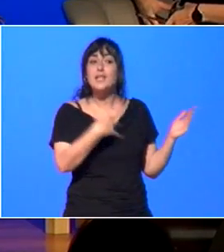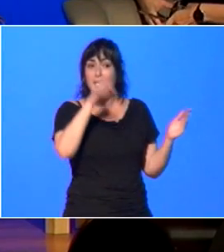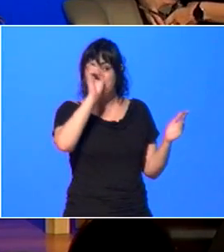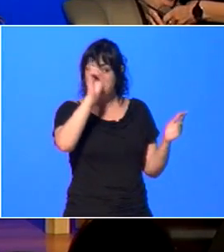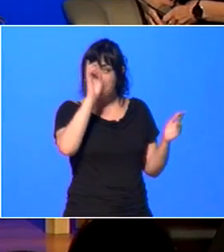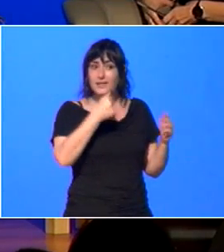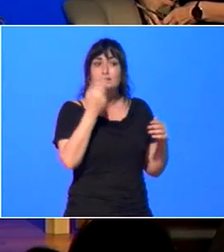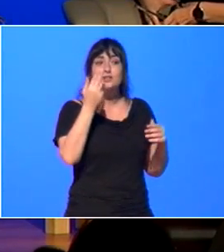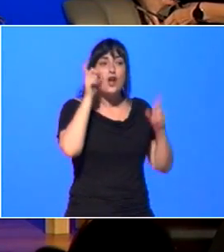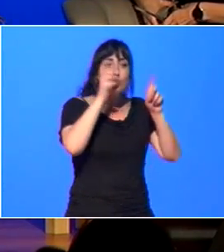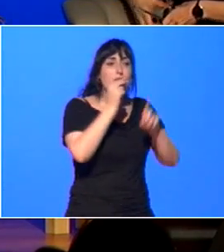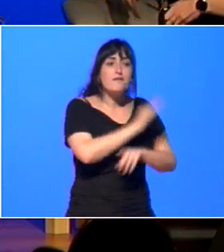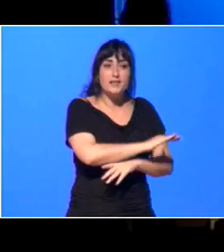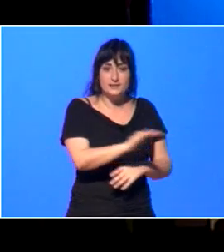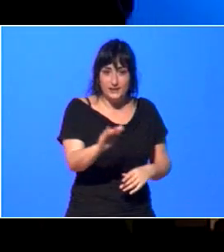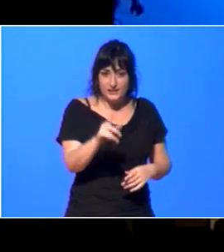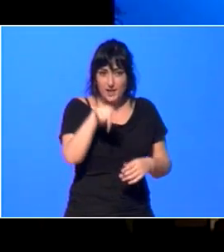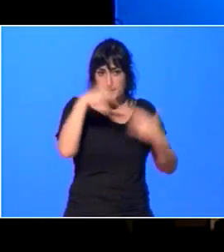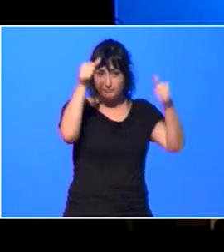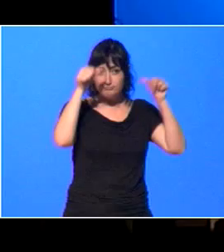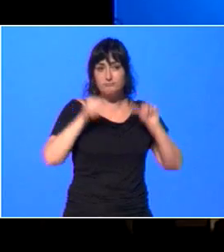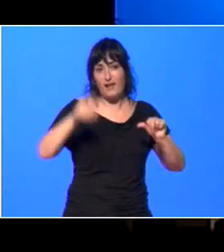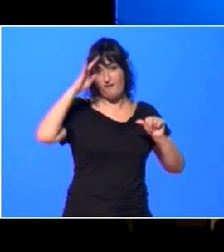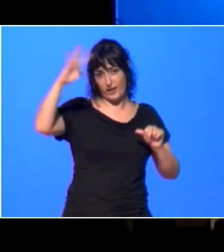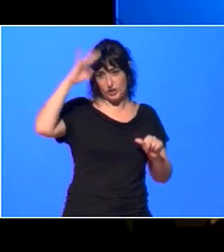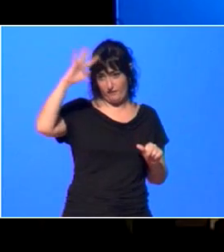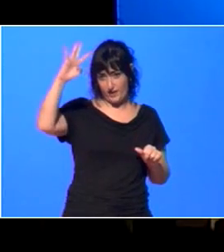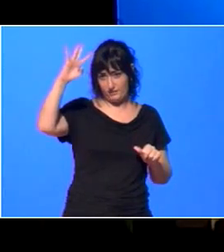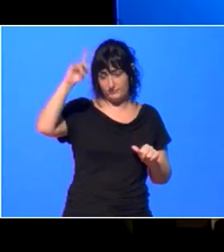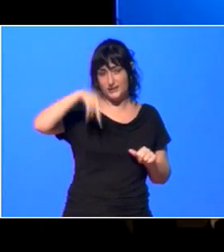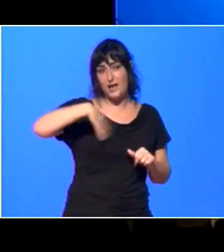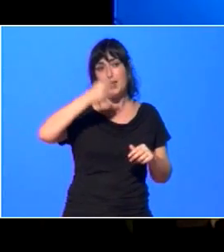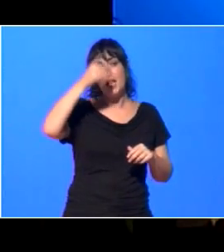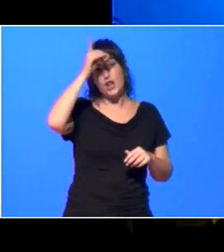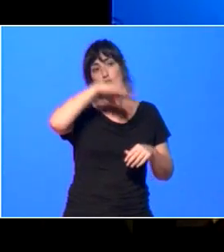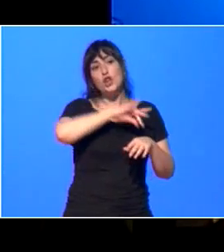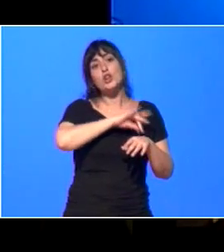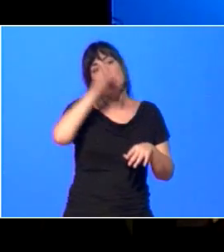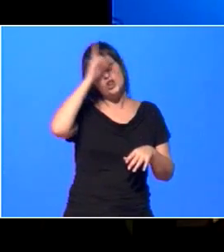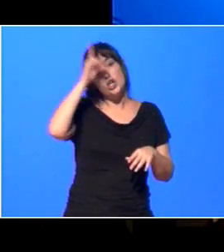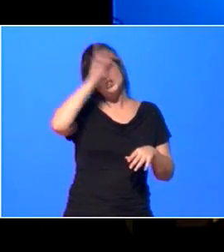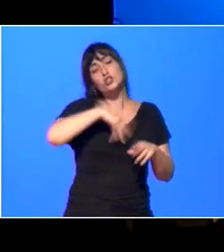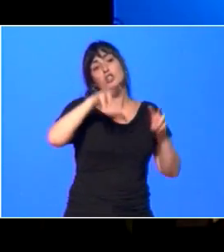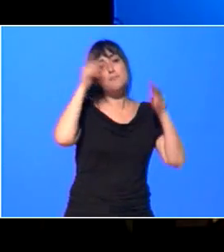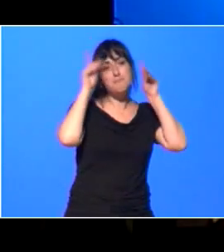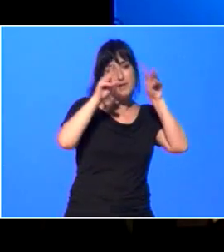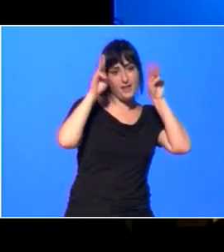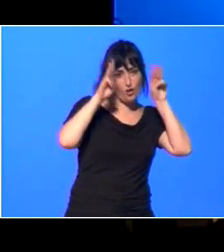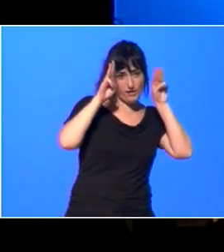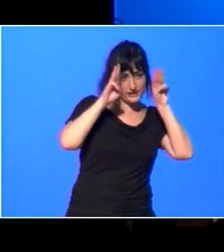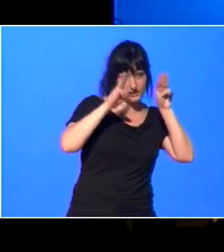infantil, licenciado en filosofía y doctor en pedagogía, y también